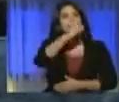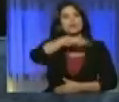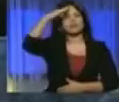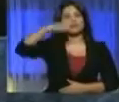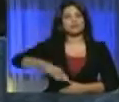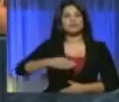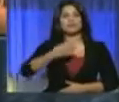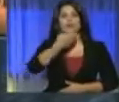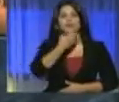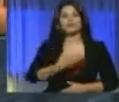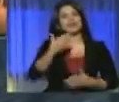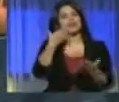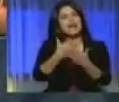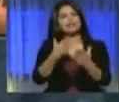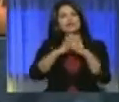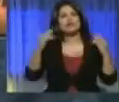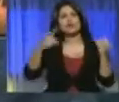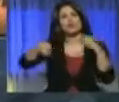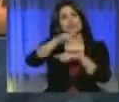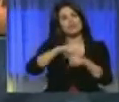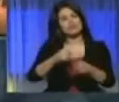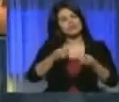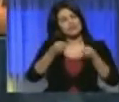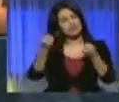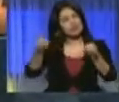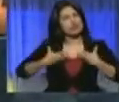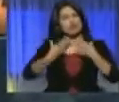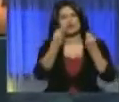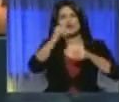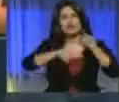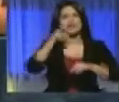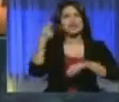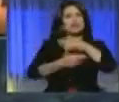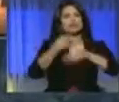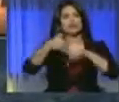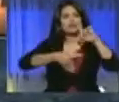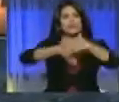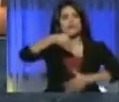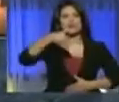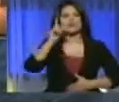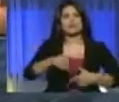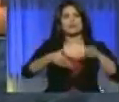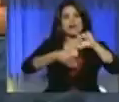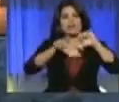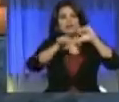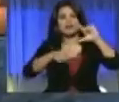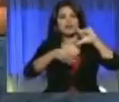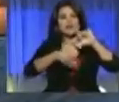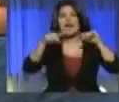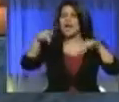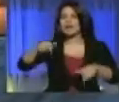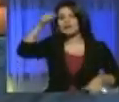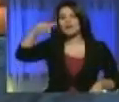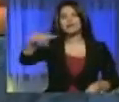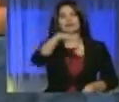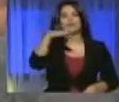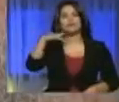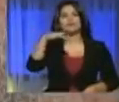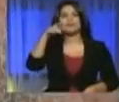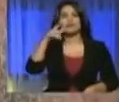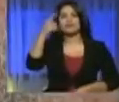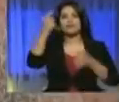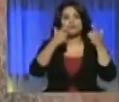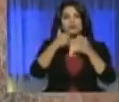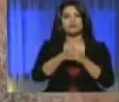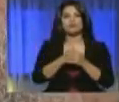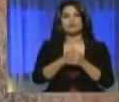gracias por todo lo que ha dado y sigue dando a la revolución latinoamericana y caribeña. Y aquí hay un pueblo chavista que